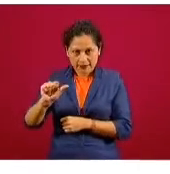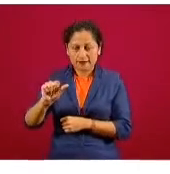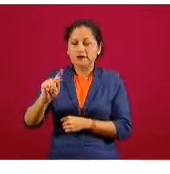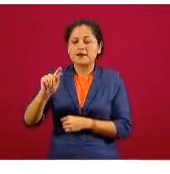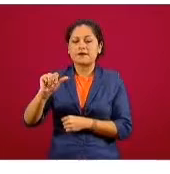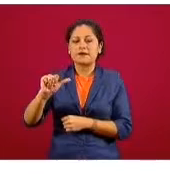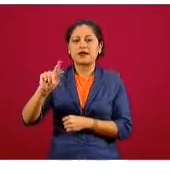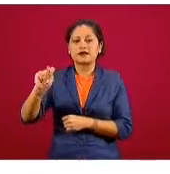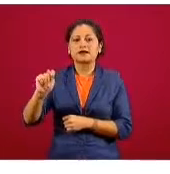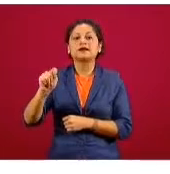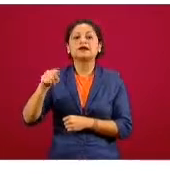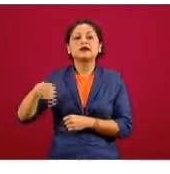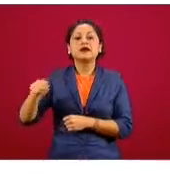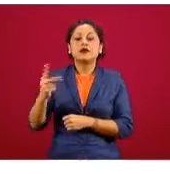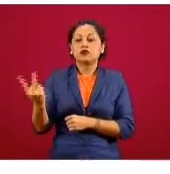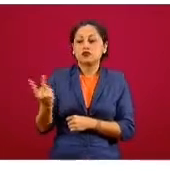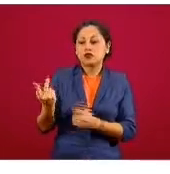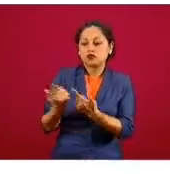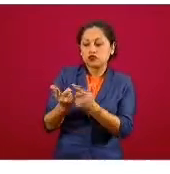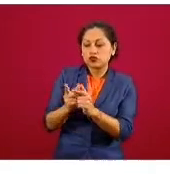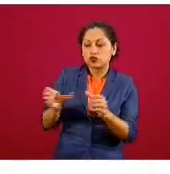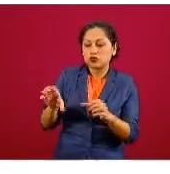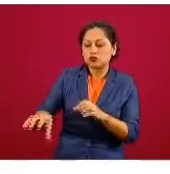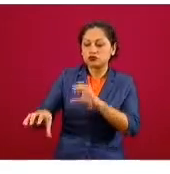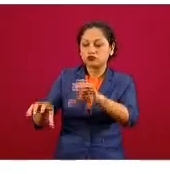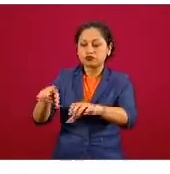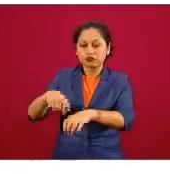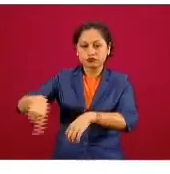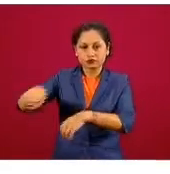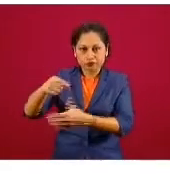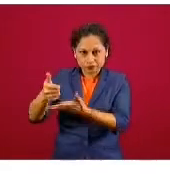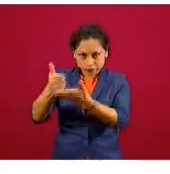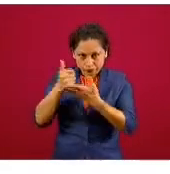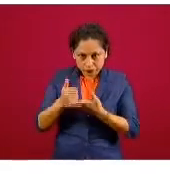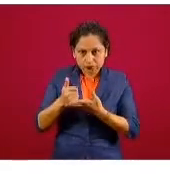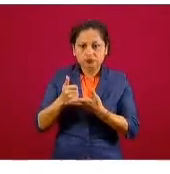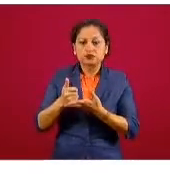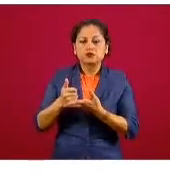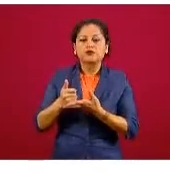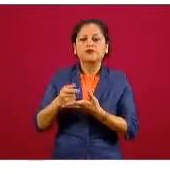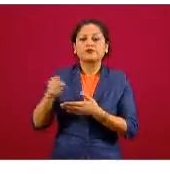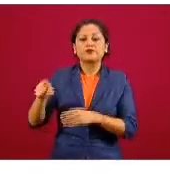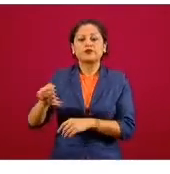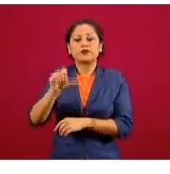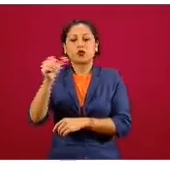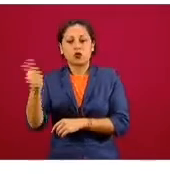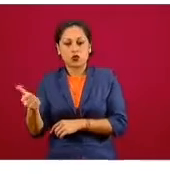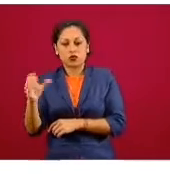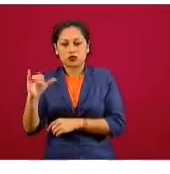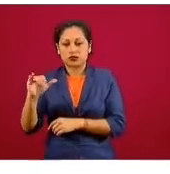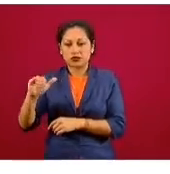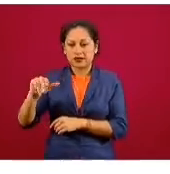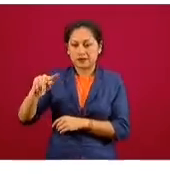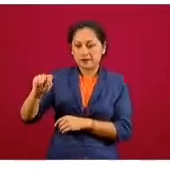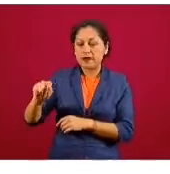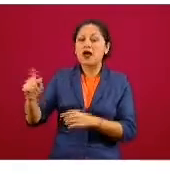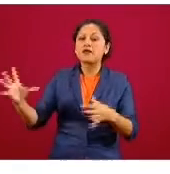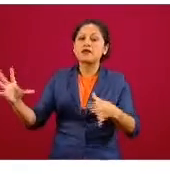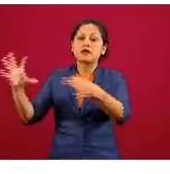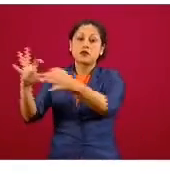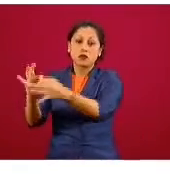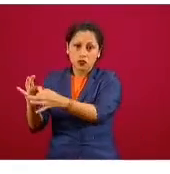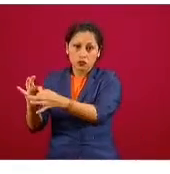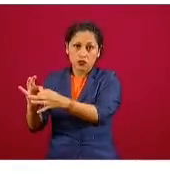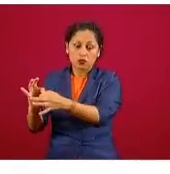Matemáticas. Hay dos grupos académicos. El segundo grupo académico del CIMAT, además, tiene una colaboración con el Instituto